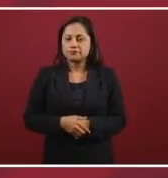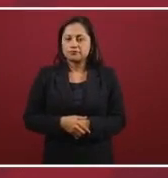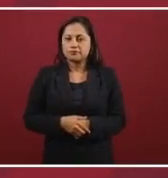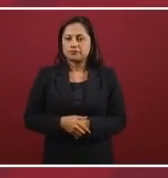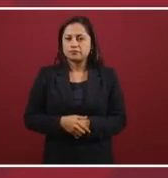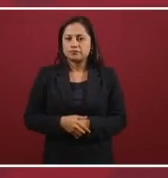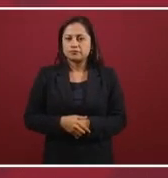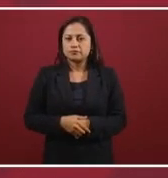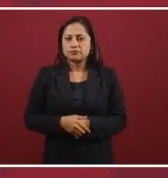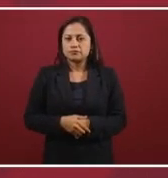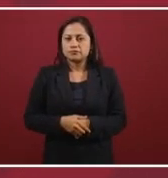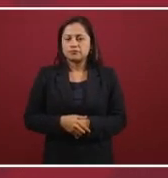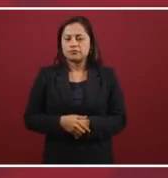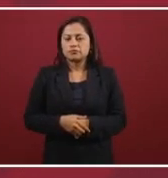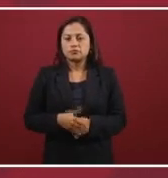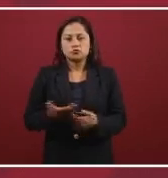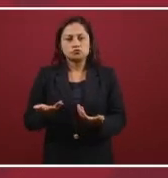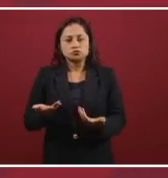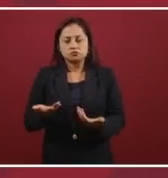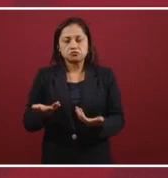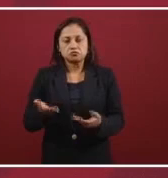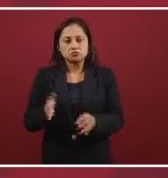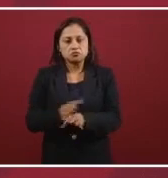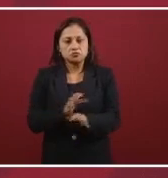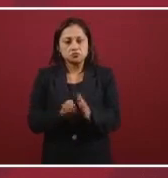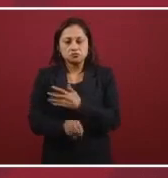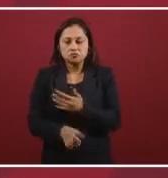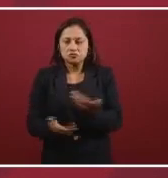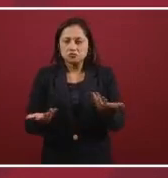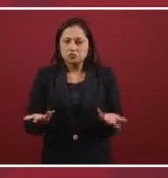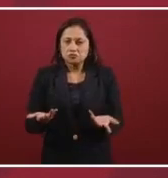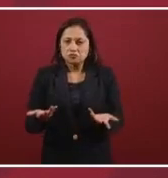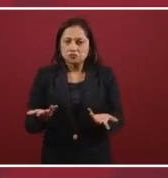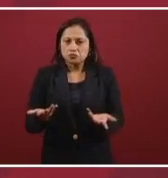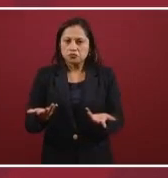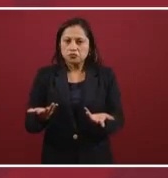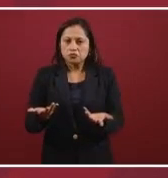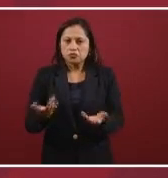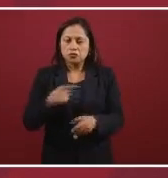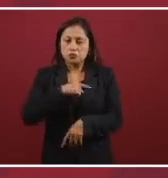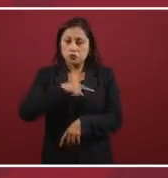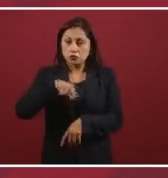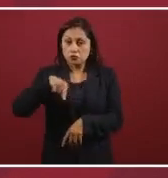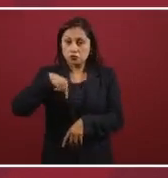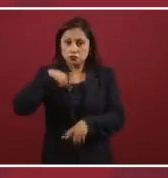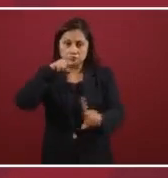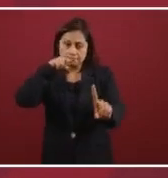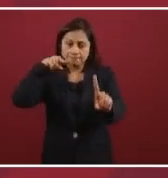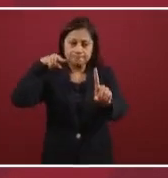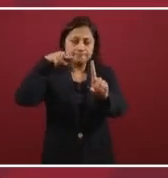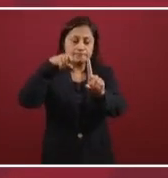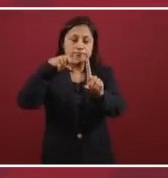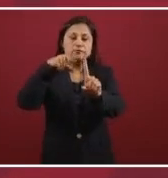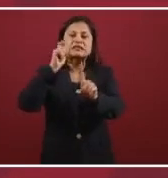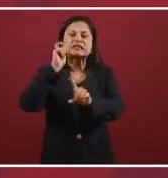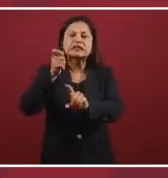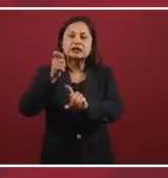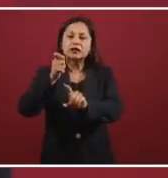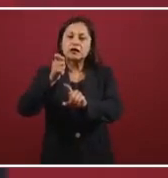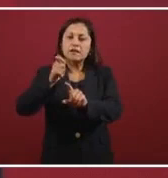tenemos el propósito de que progrese el país con justicia,